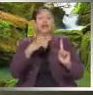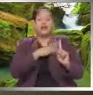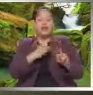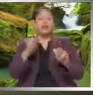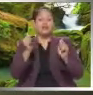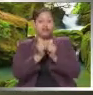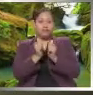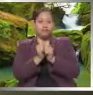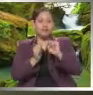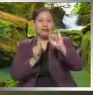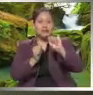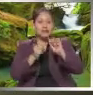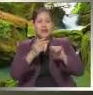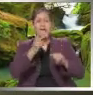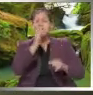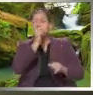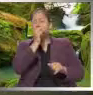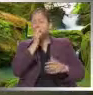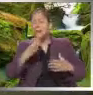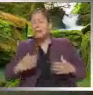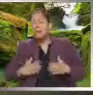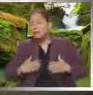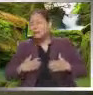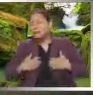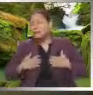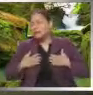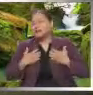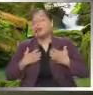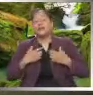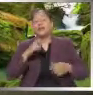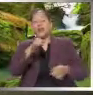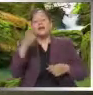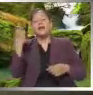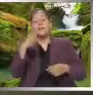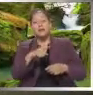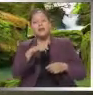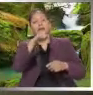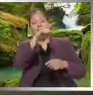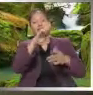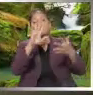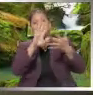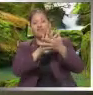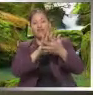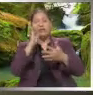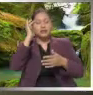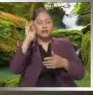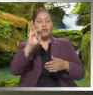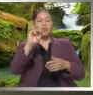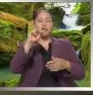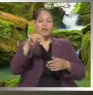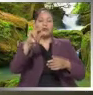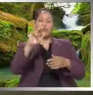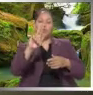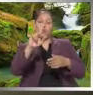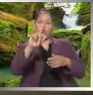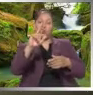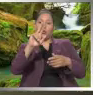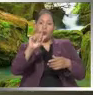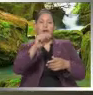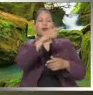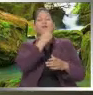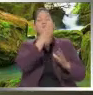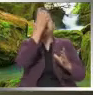puso furioso, pero furioso a don Diego Frisac, y lo mandó precisamente ahí, a la cárcel de San Juan de Ulúa, de donde Chucho el Roto